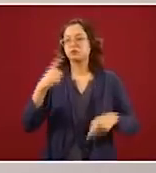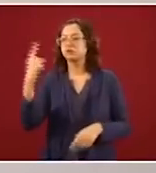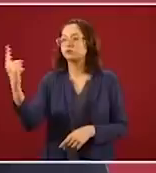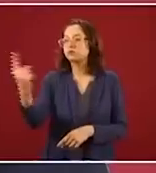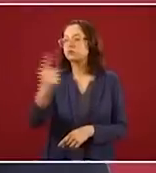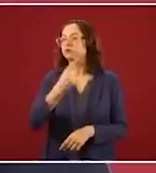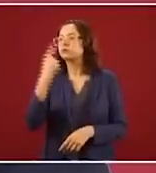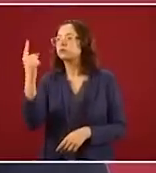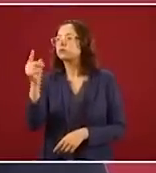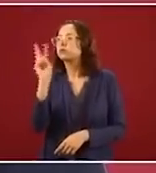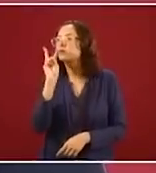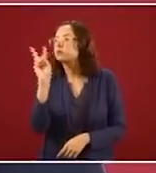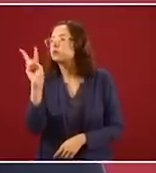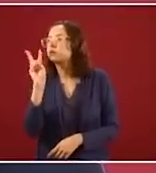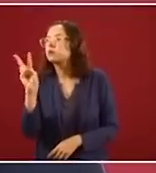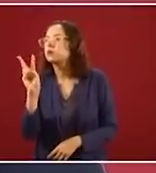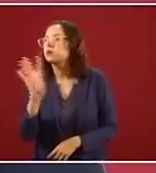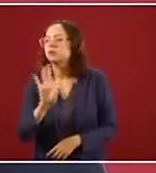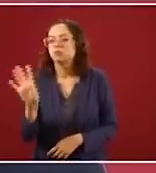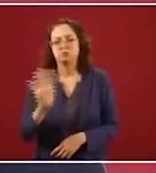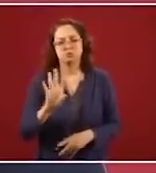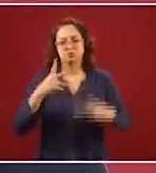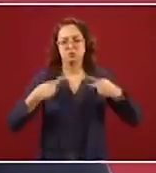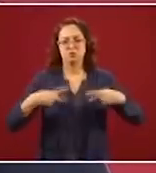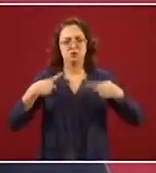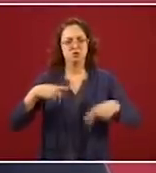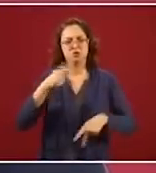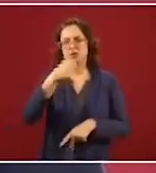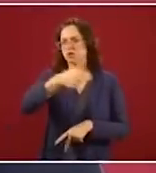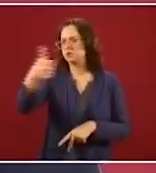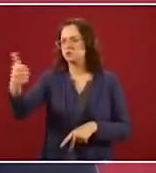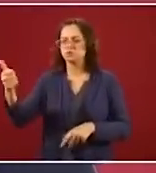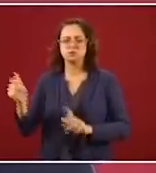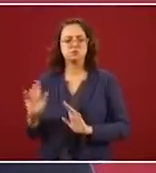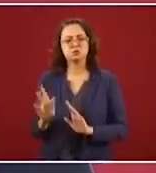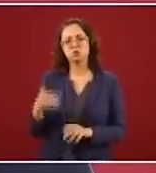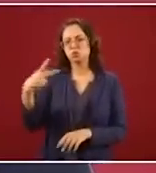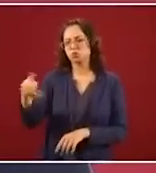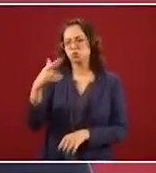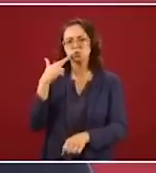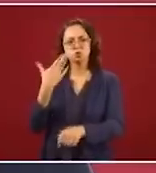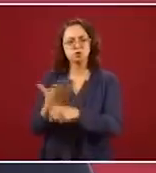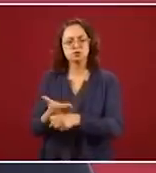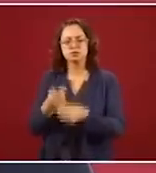Que la misma gente lo haga de manera responsable.